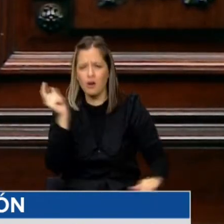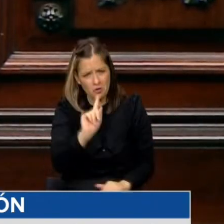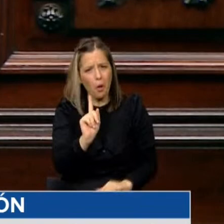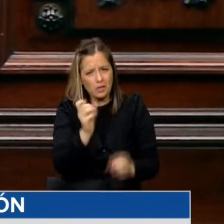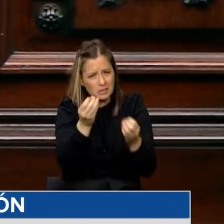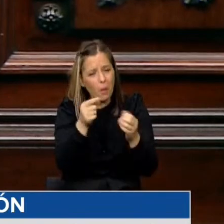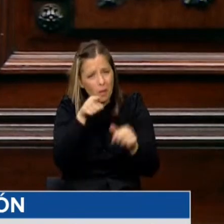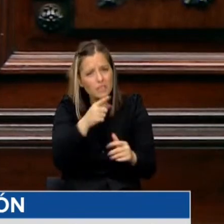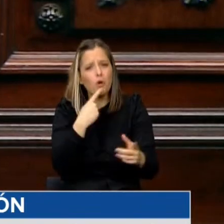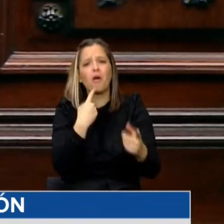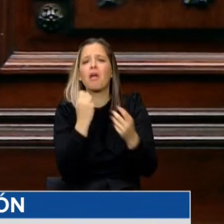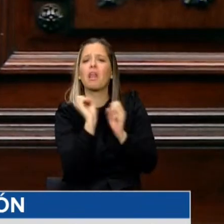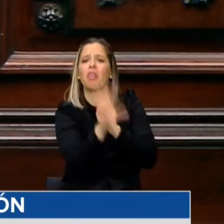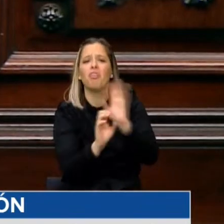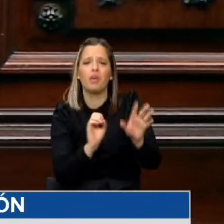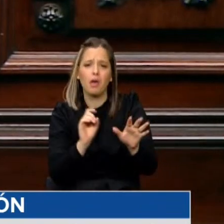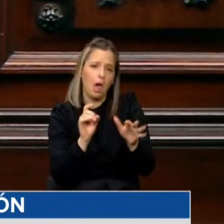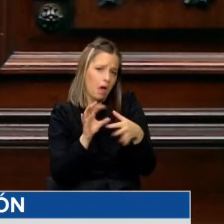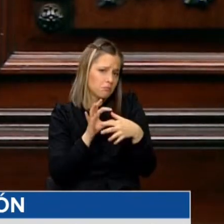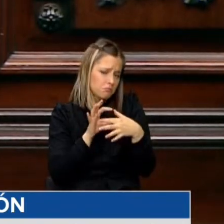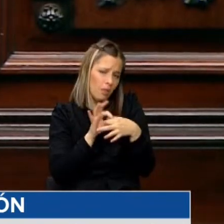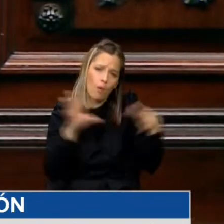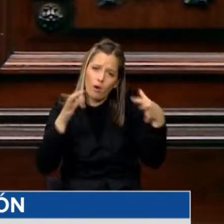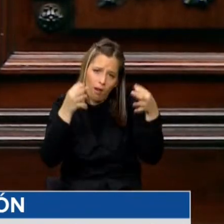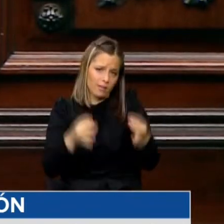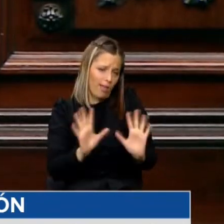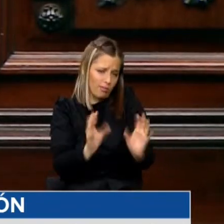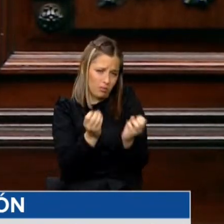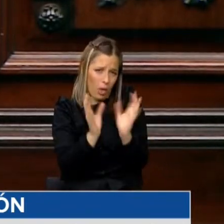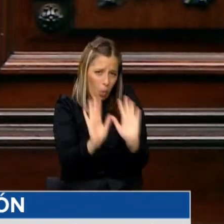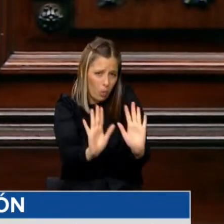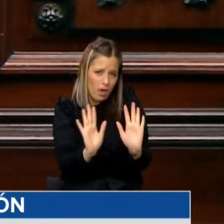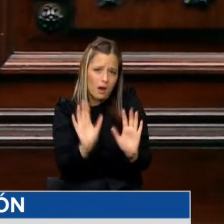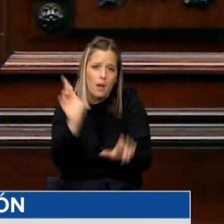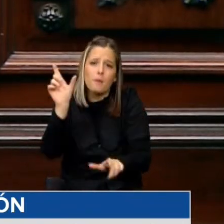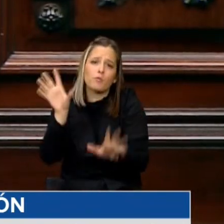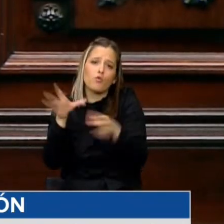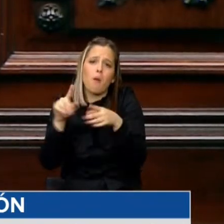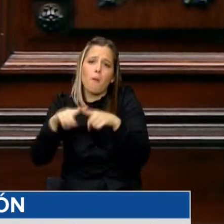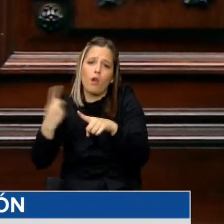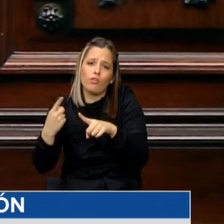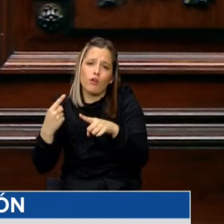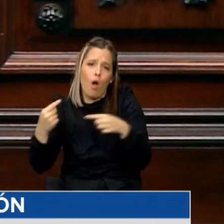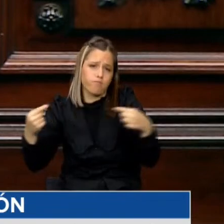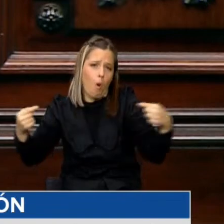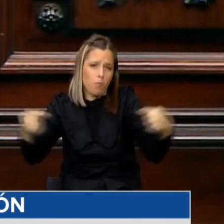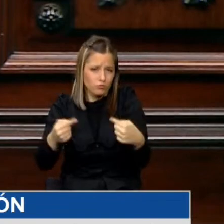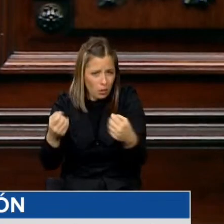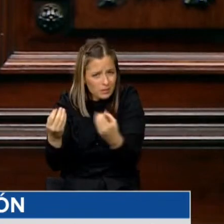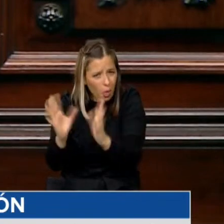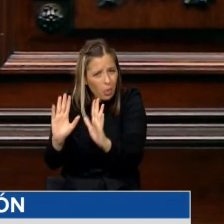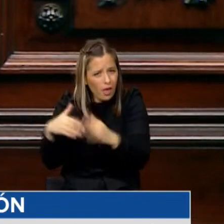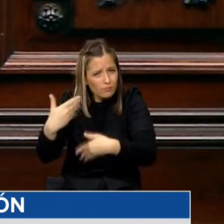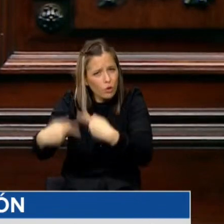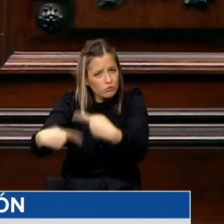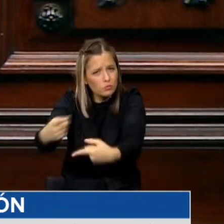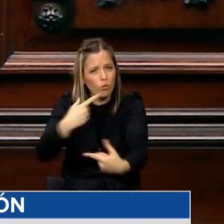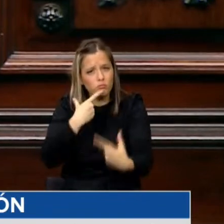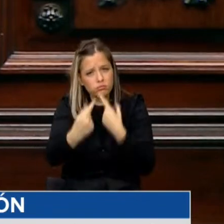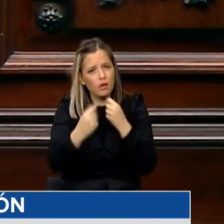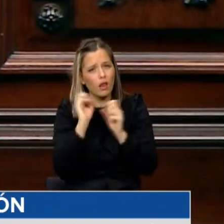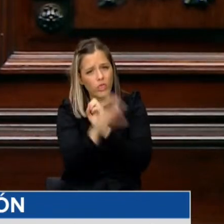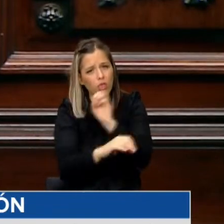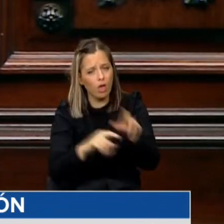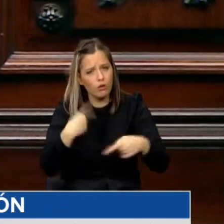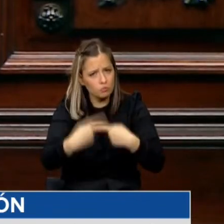de la democracia, es parte del rol que tiene que tener la oposición en Argentina, pero para los que hemos tenido,